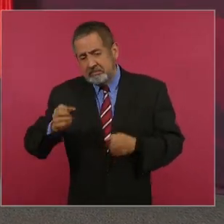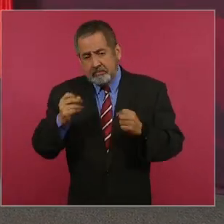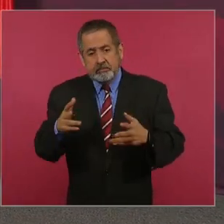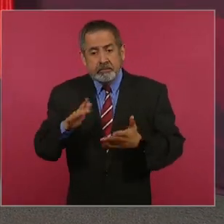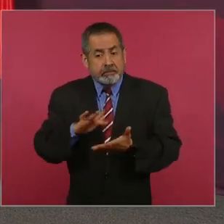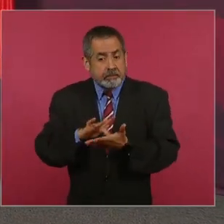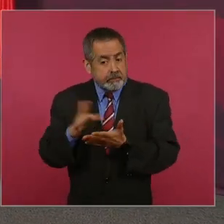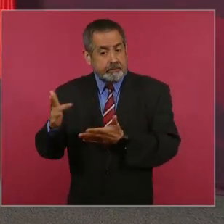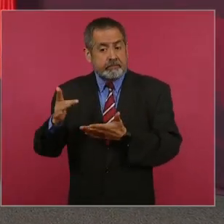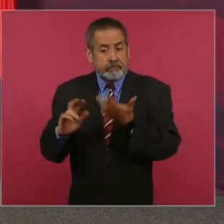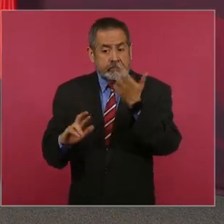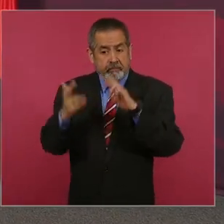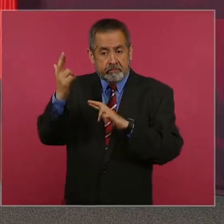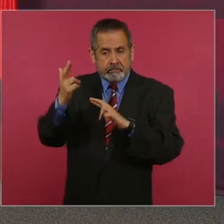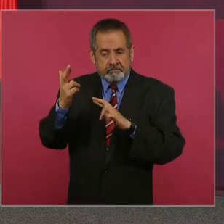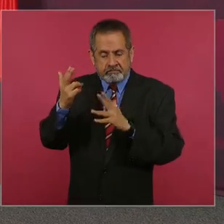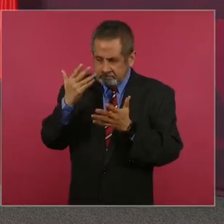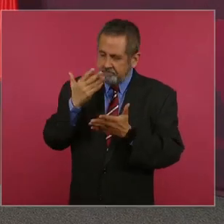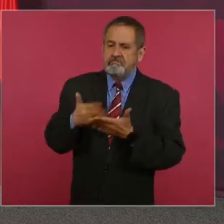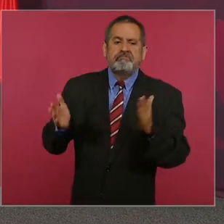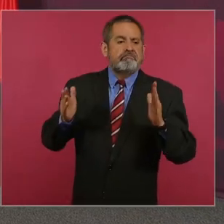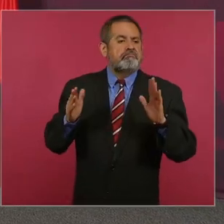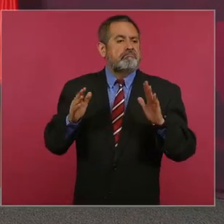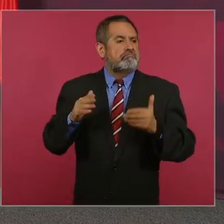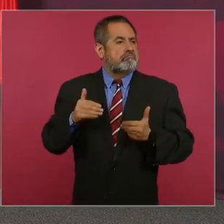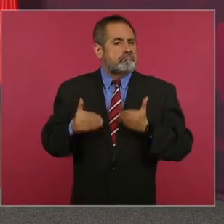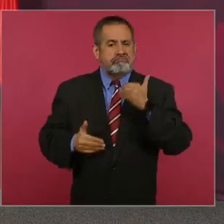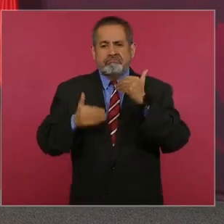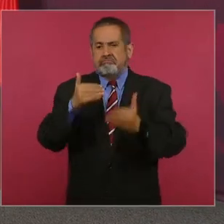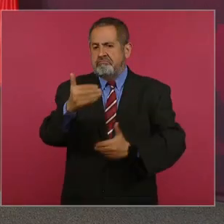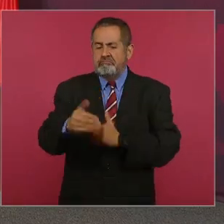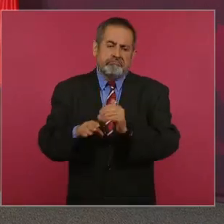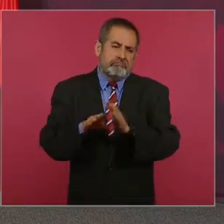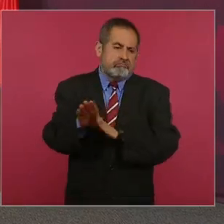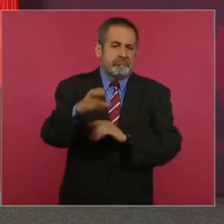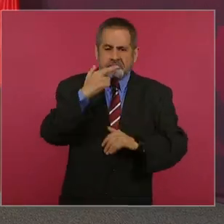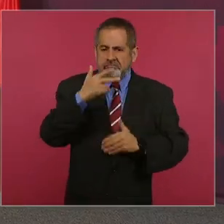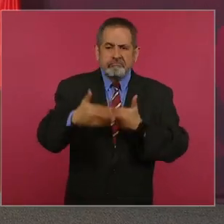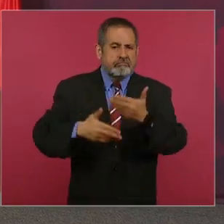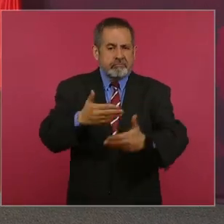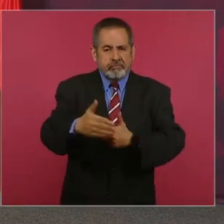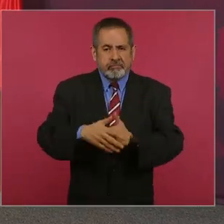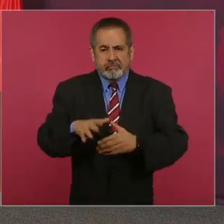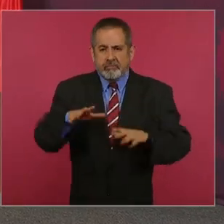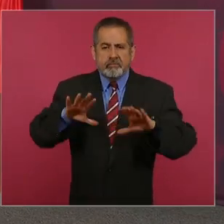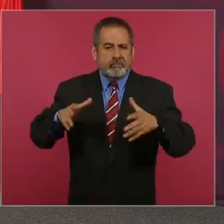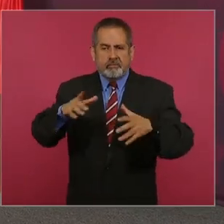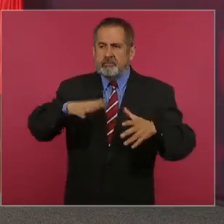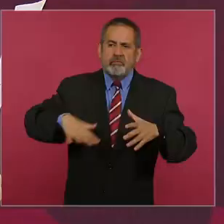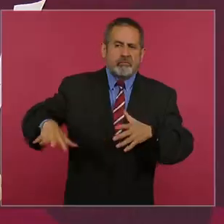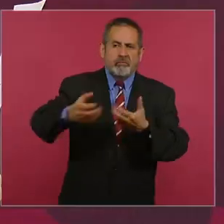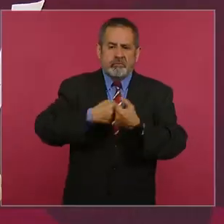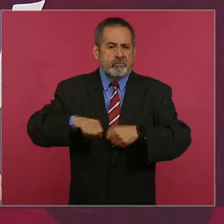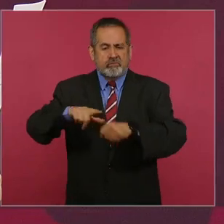gracias a eso se avanzó bastante en el terreno social